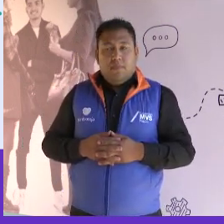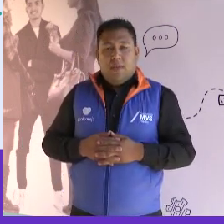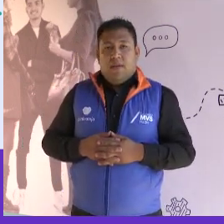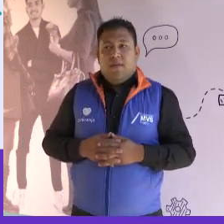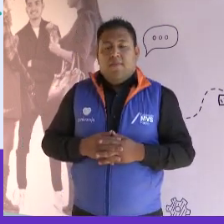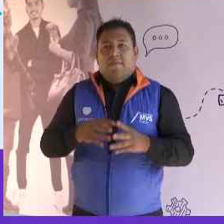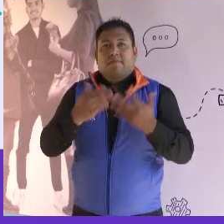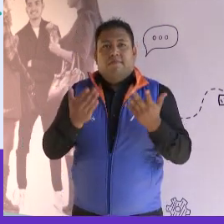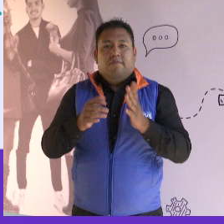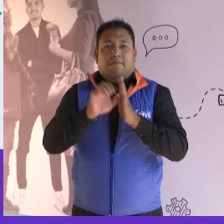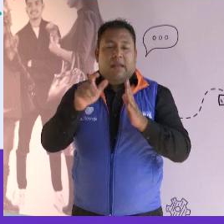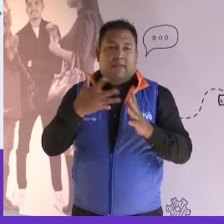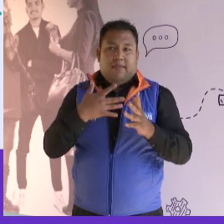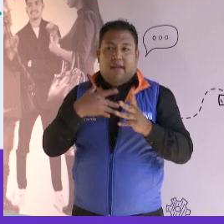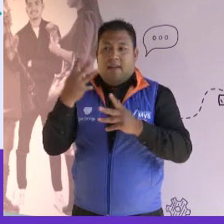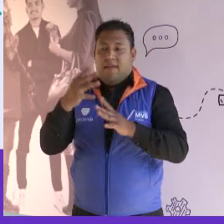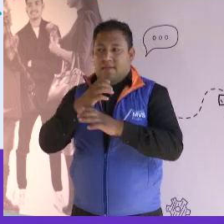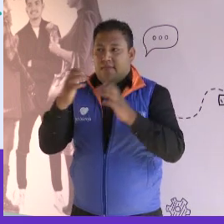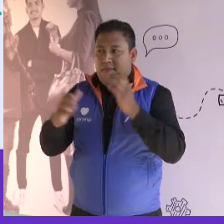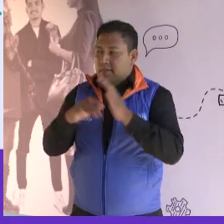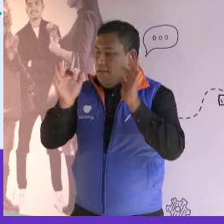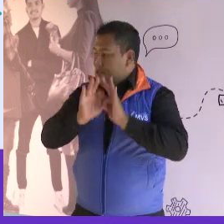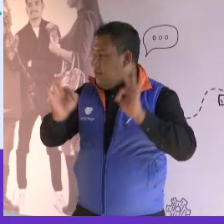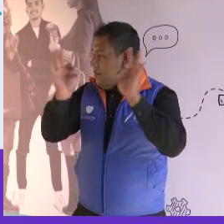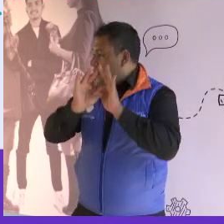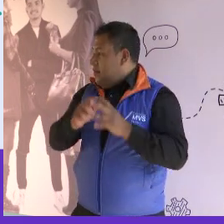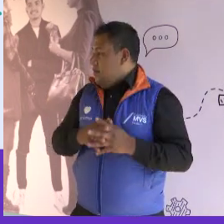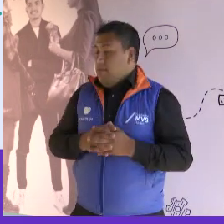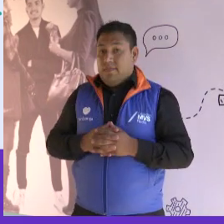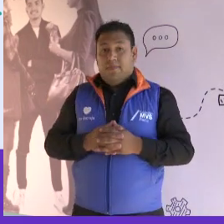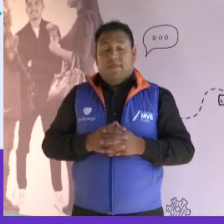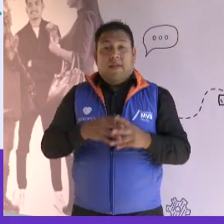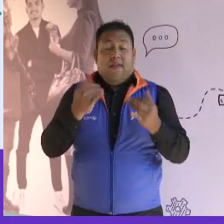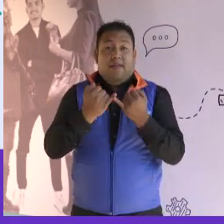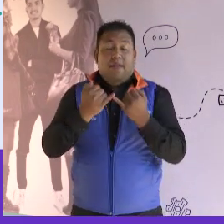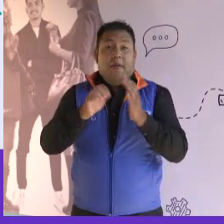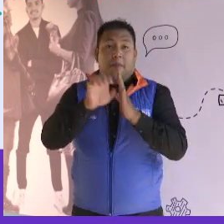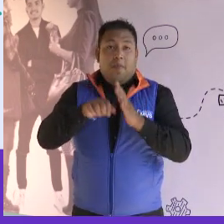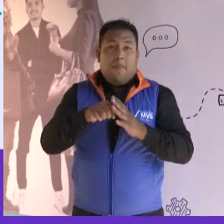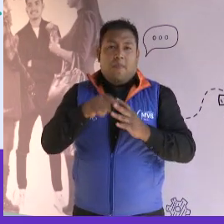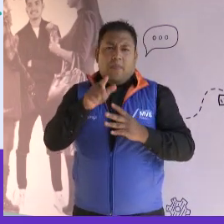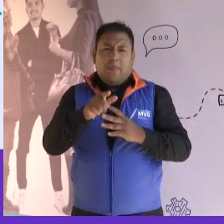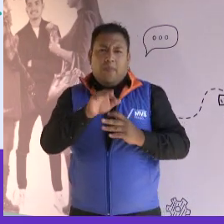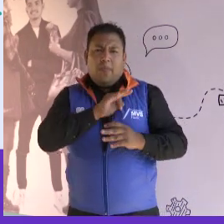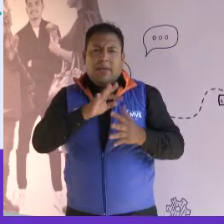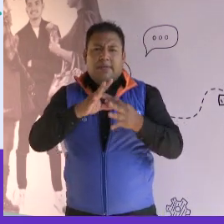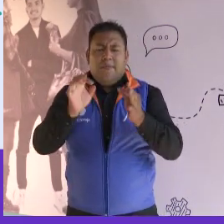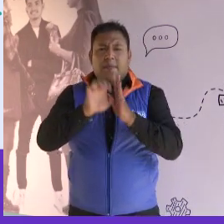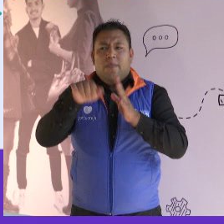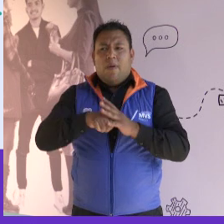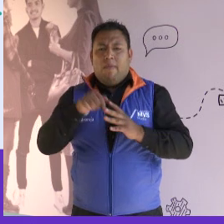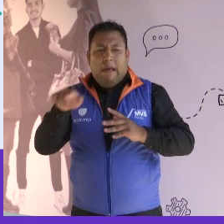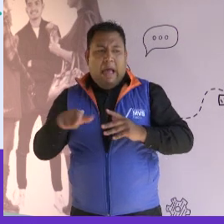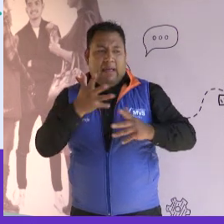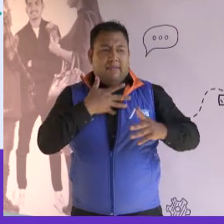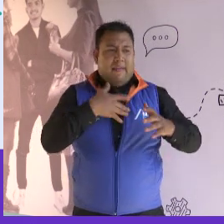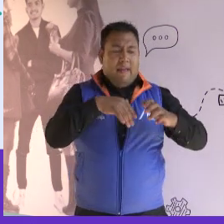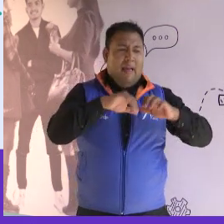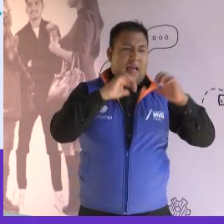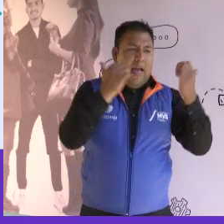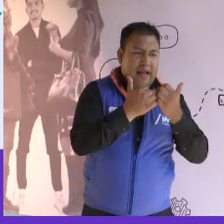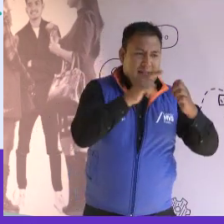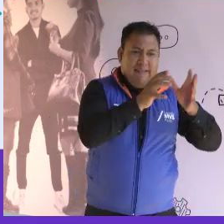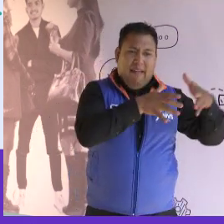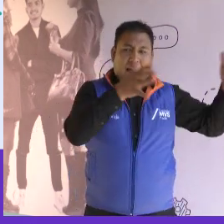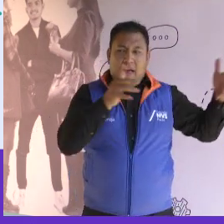serían como 3 cosas importantes. ¿Y podrías concretar un poco en qué estrategias desarrollaron para equilibrar estas relaciones de poder? Y